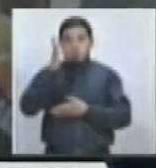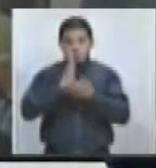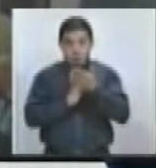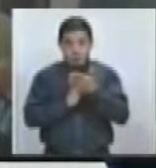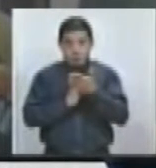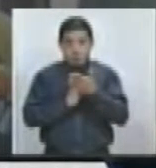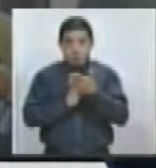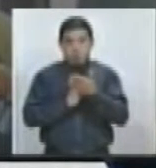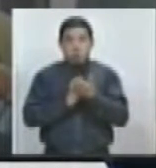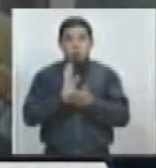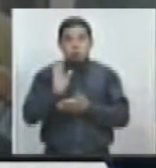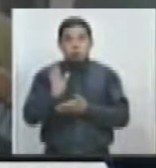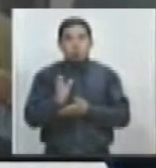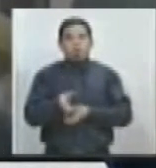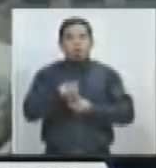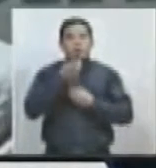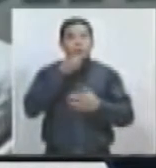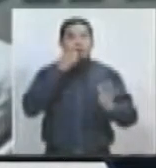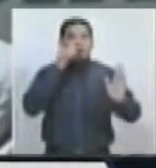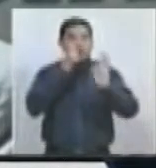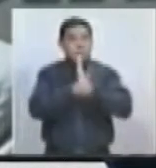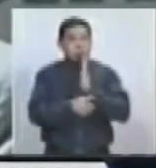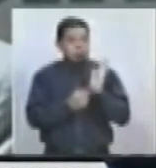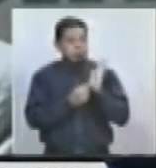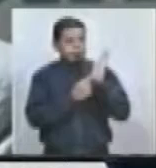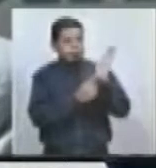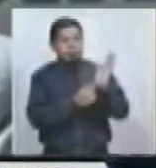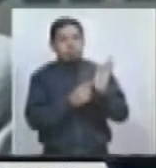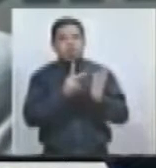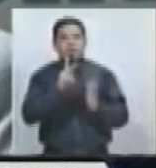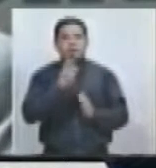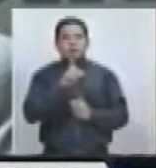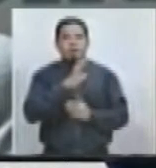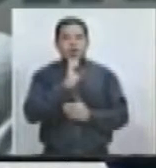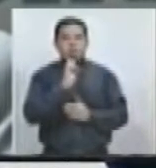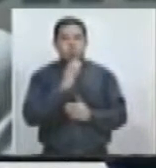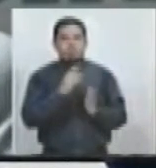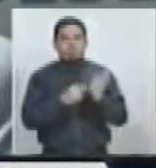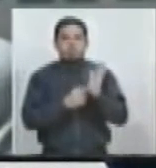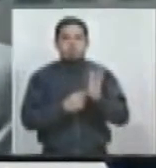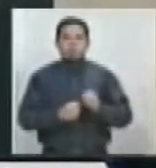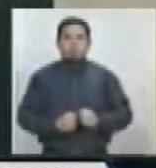deberá rendir versión y reconocer su firma en la Fiscalía General del Estado.